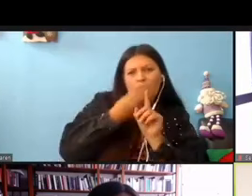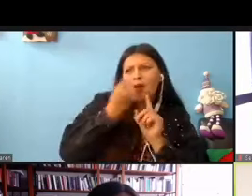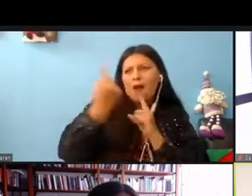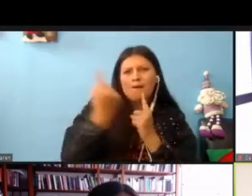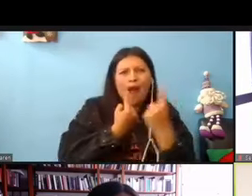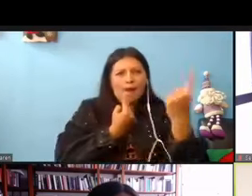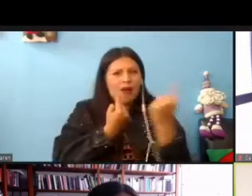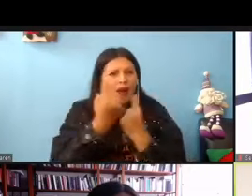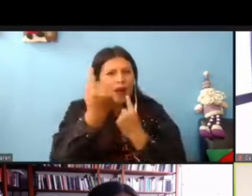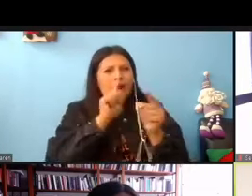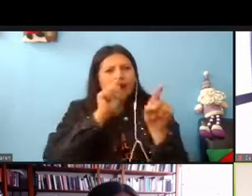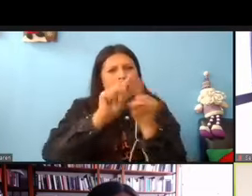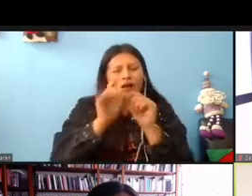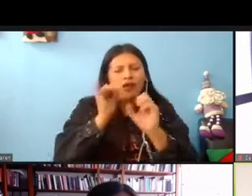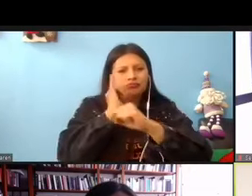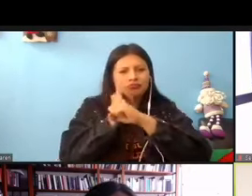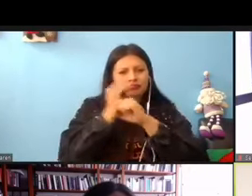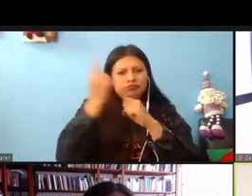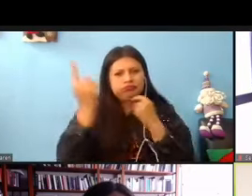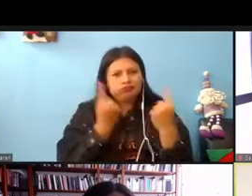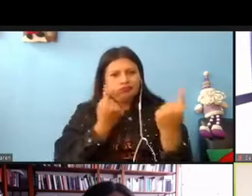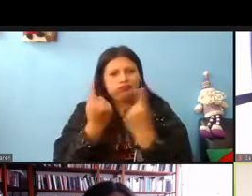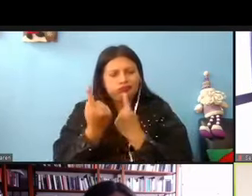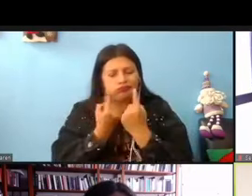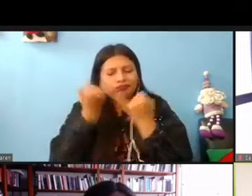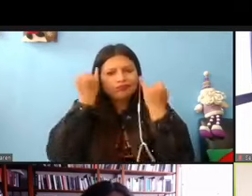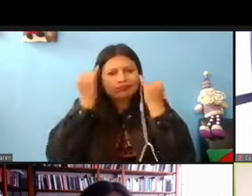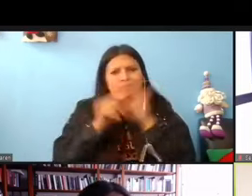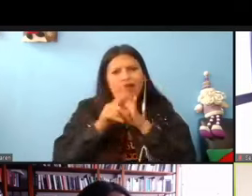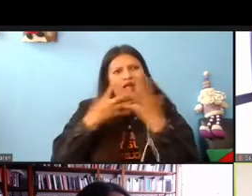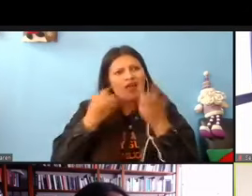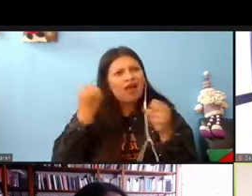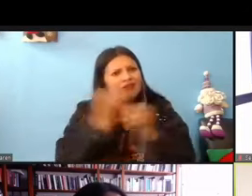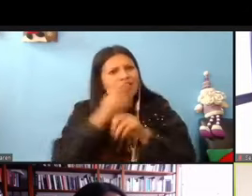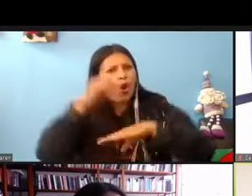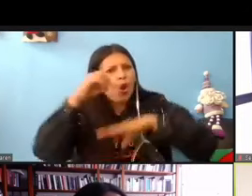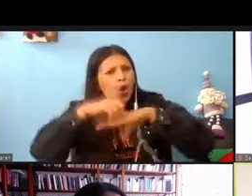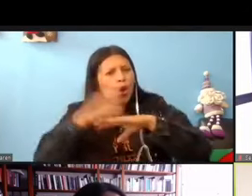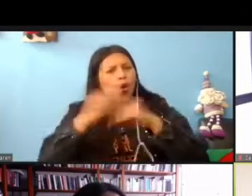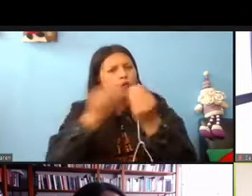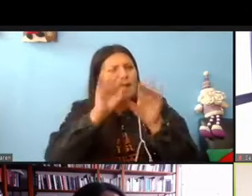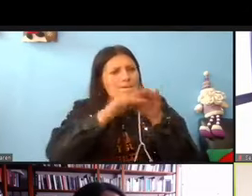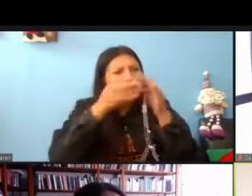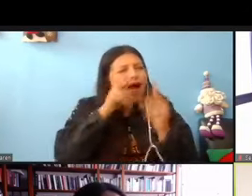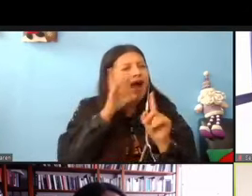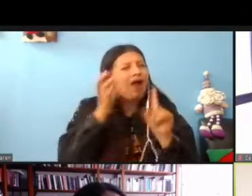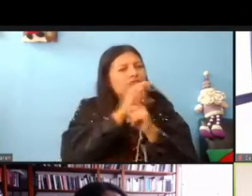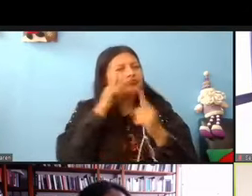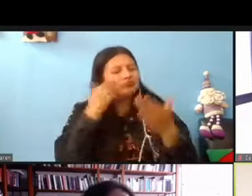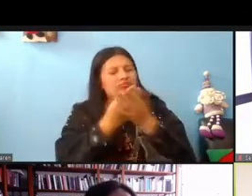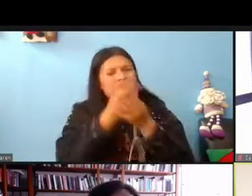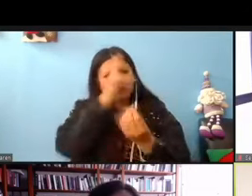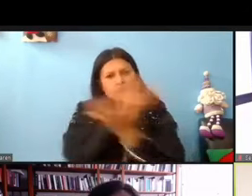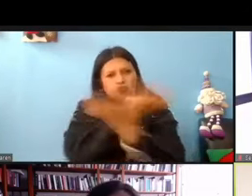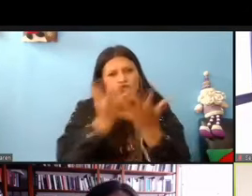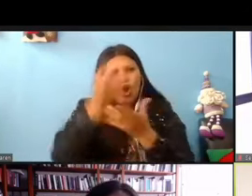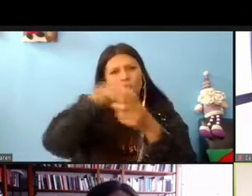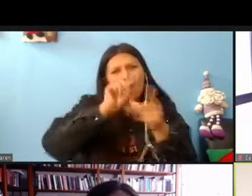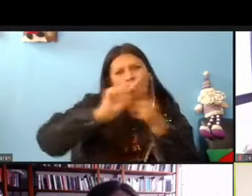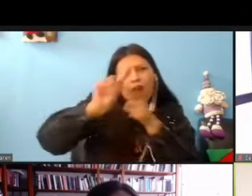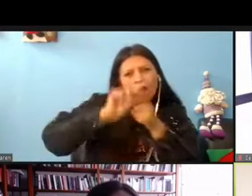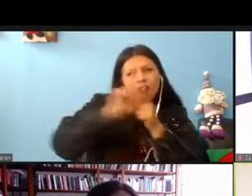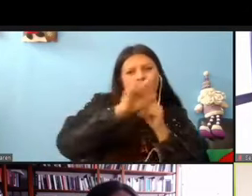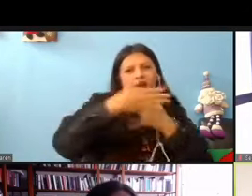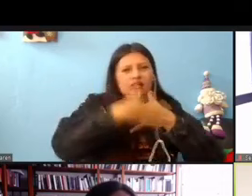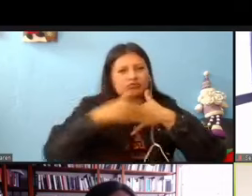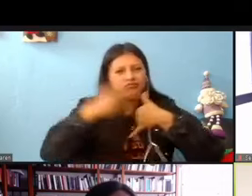tantas instituciones, emprendedores de memoria, organizaciones. En las mesas se vio una diversidad también muy grande,